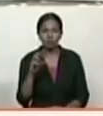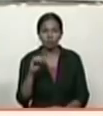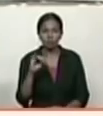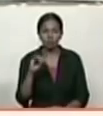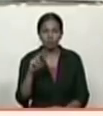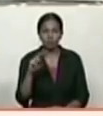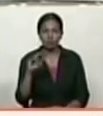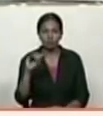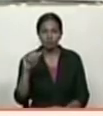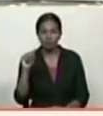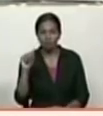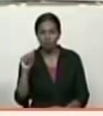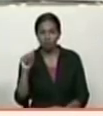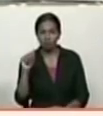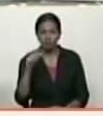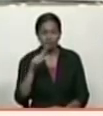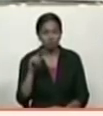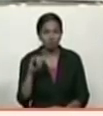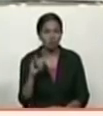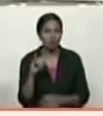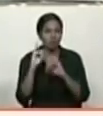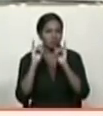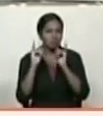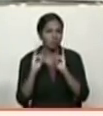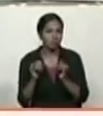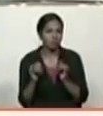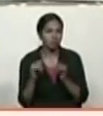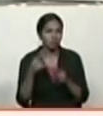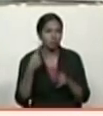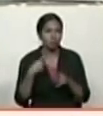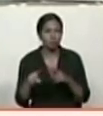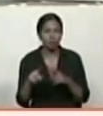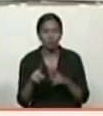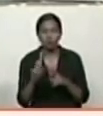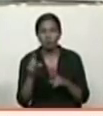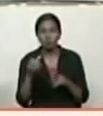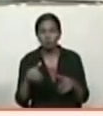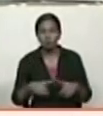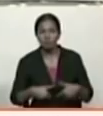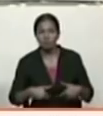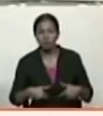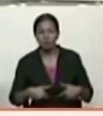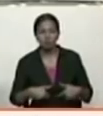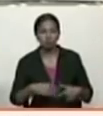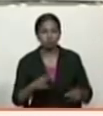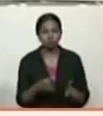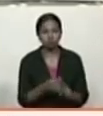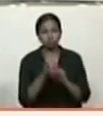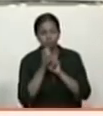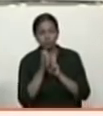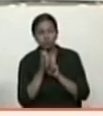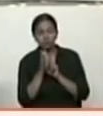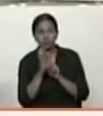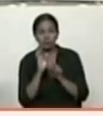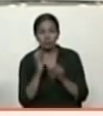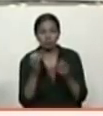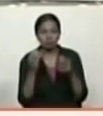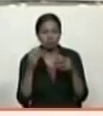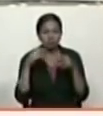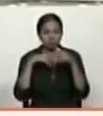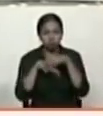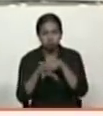ser independiente a partir de grandes esfuerzos de solidaridad. Namibia estaba tomada, invadida por el